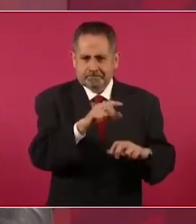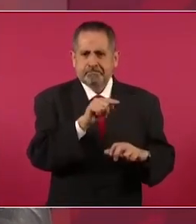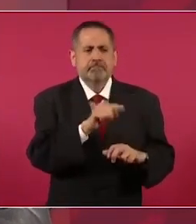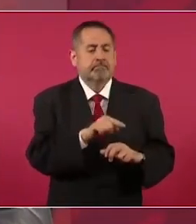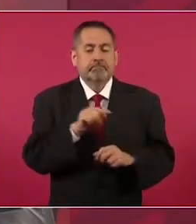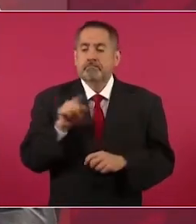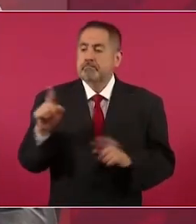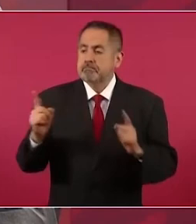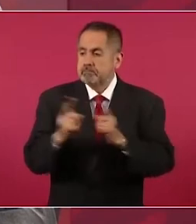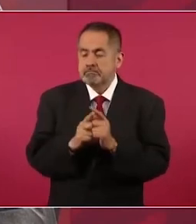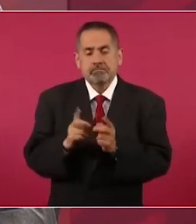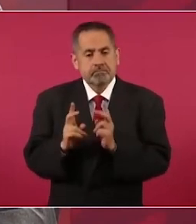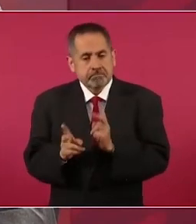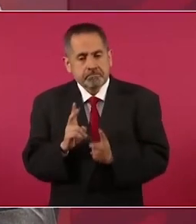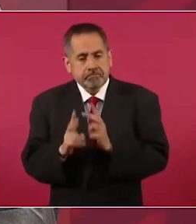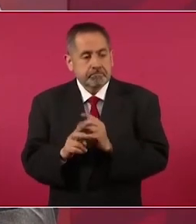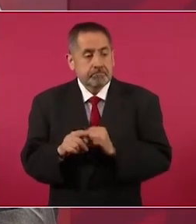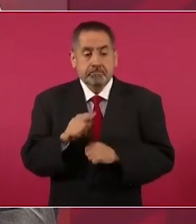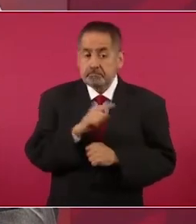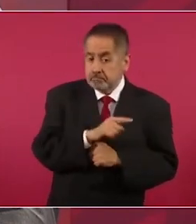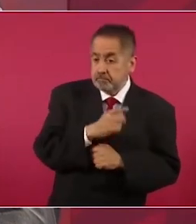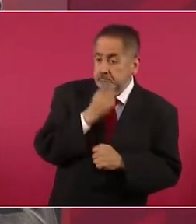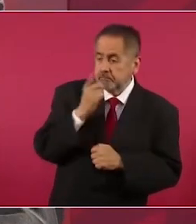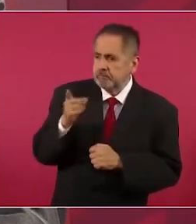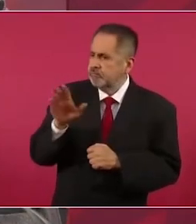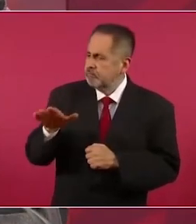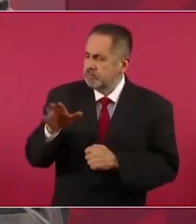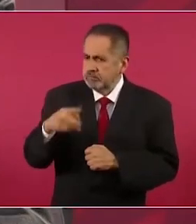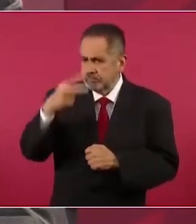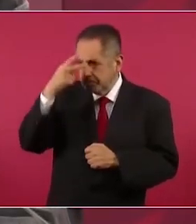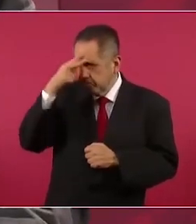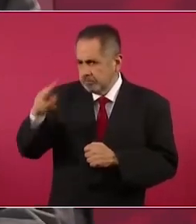y que le comentó que México